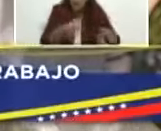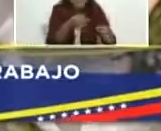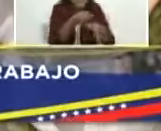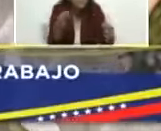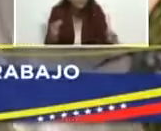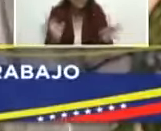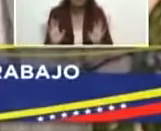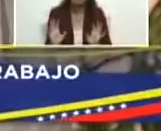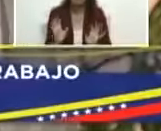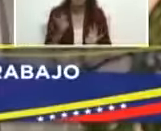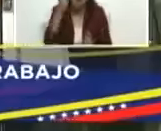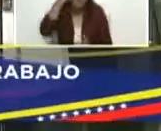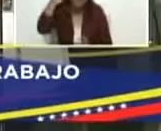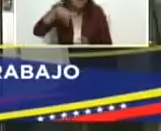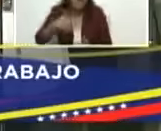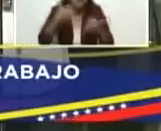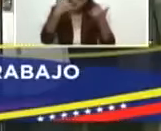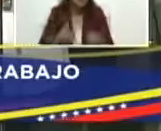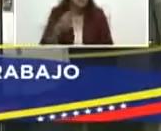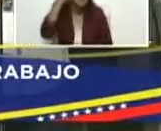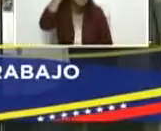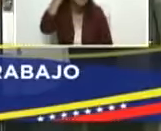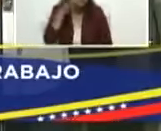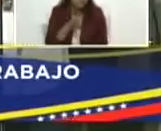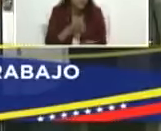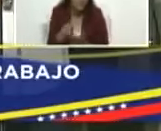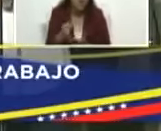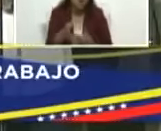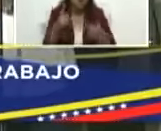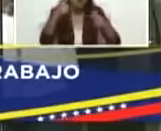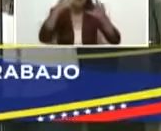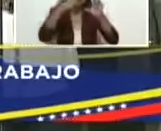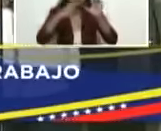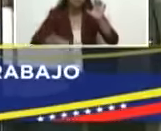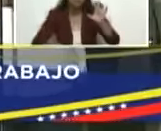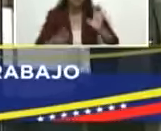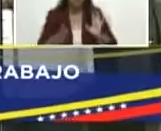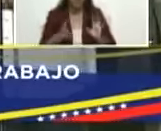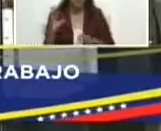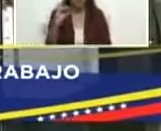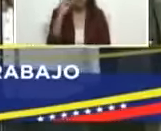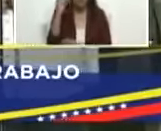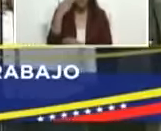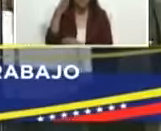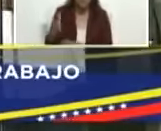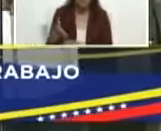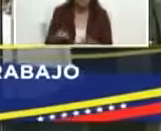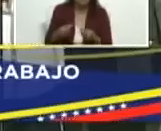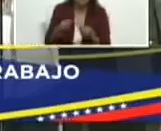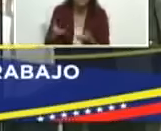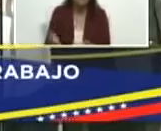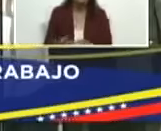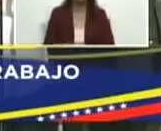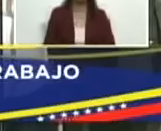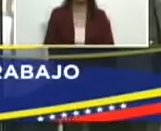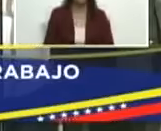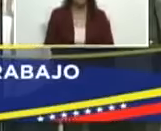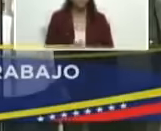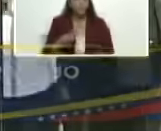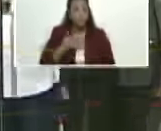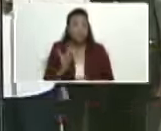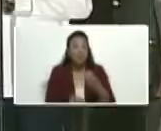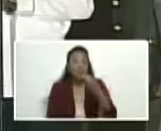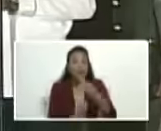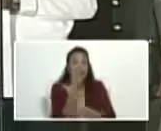vamos a ponerle el vehículo eléctrico con Bolivia, poder